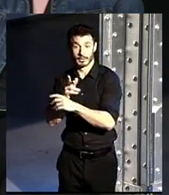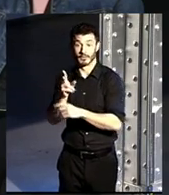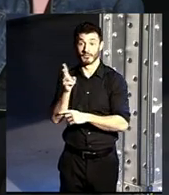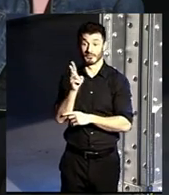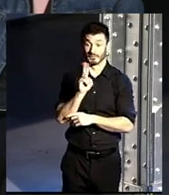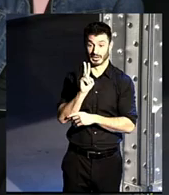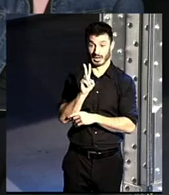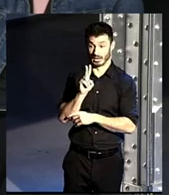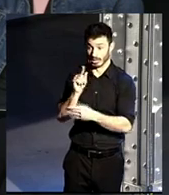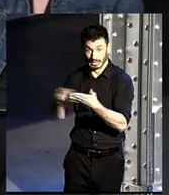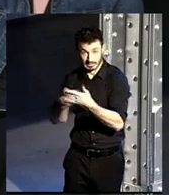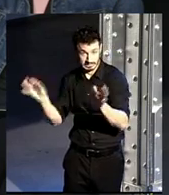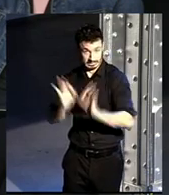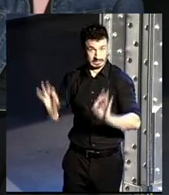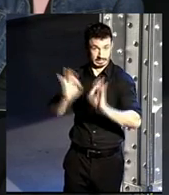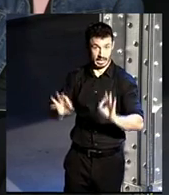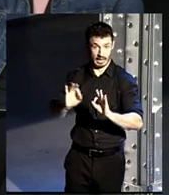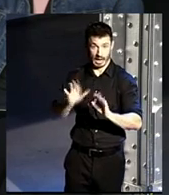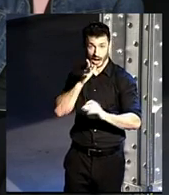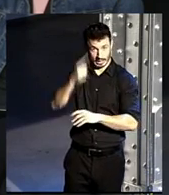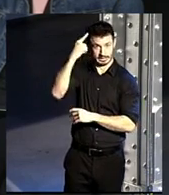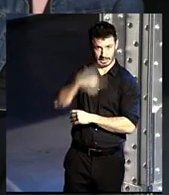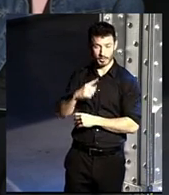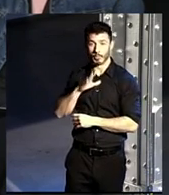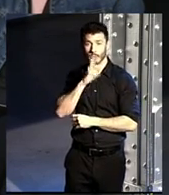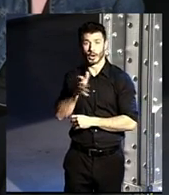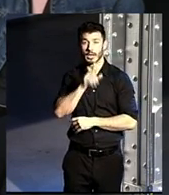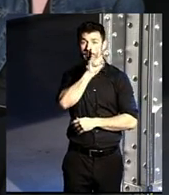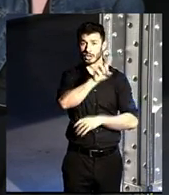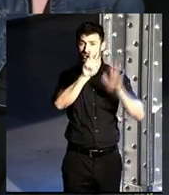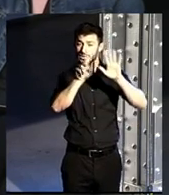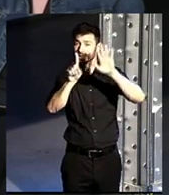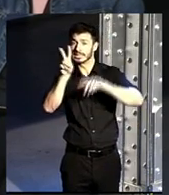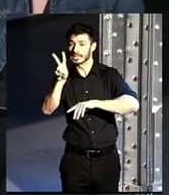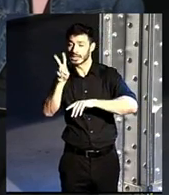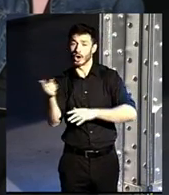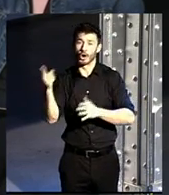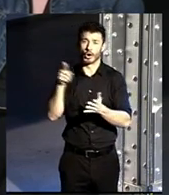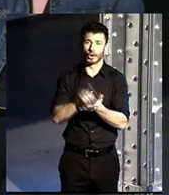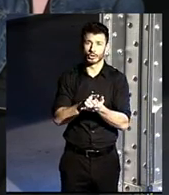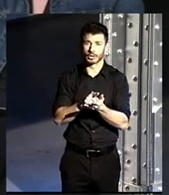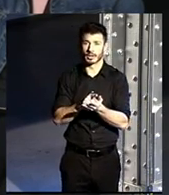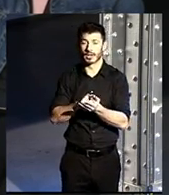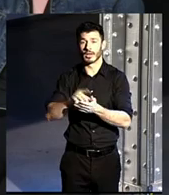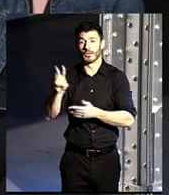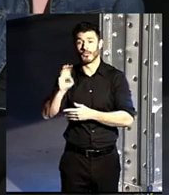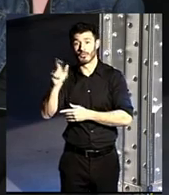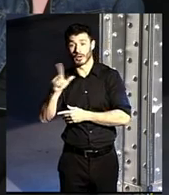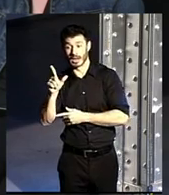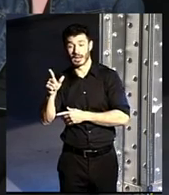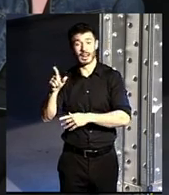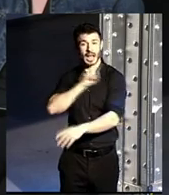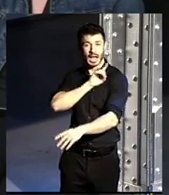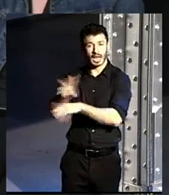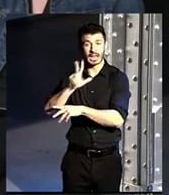él lo sabemos porque en 1867, otra vez, Verne mandó una carta a su editor Hetzel, que le